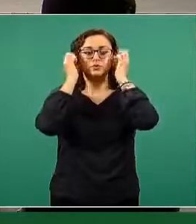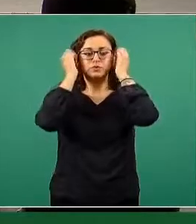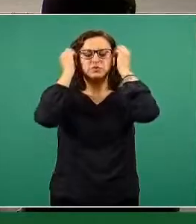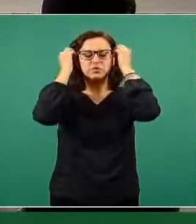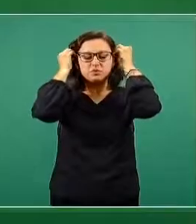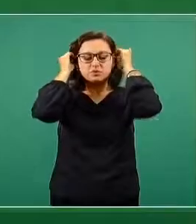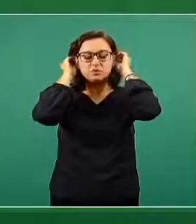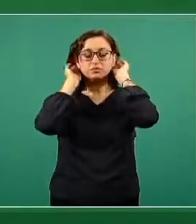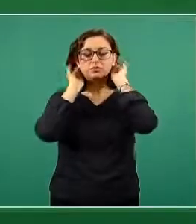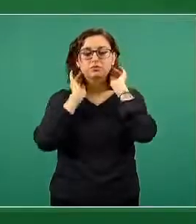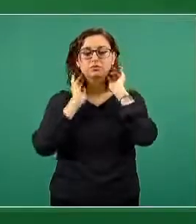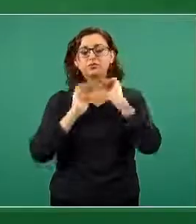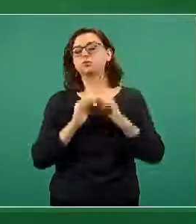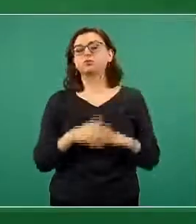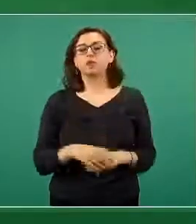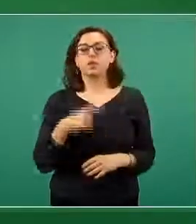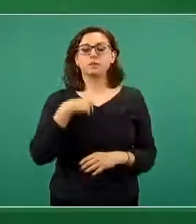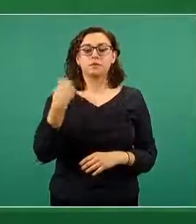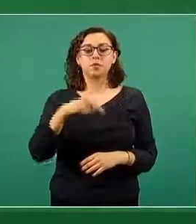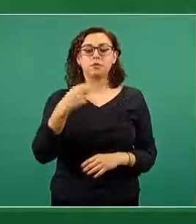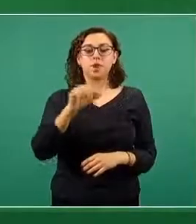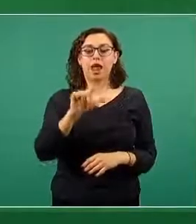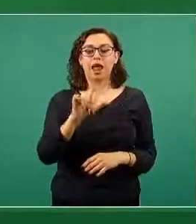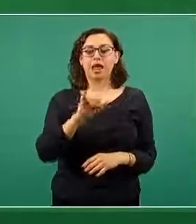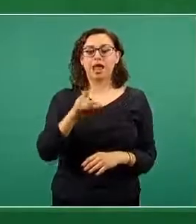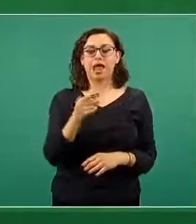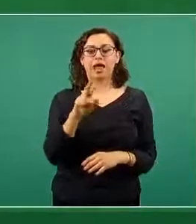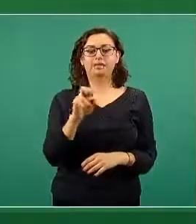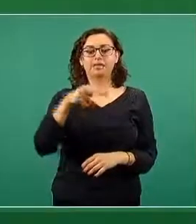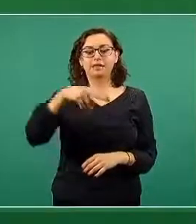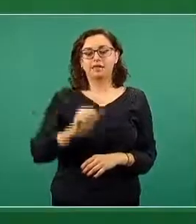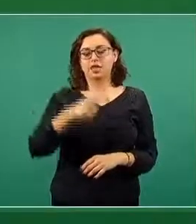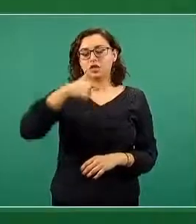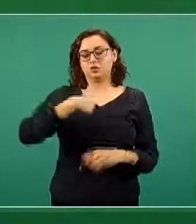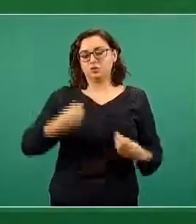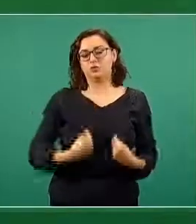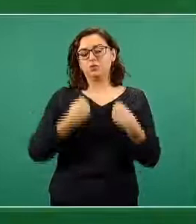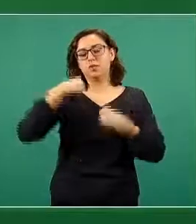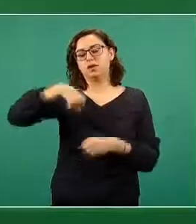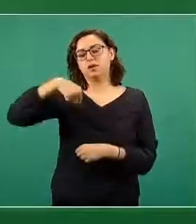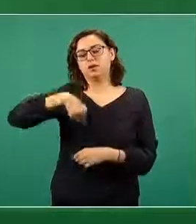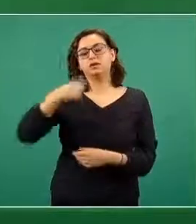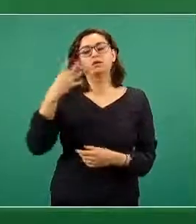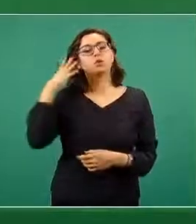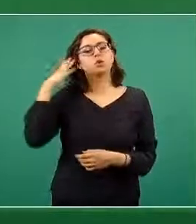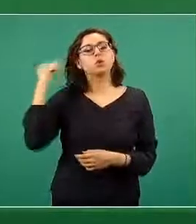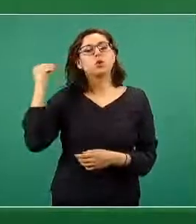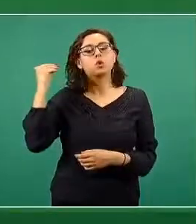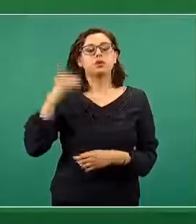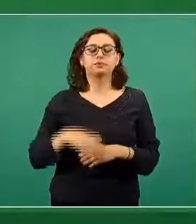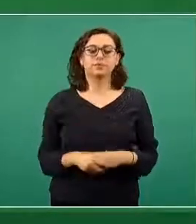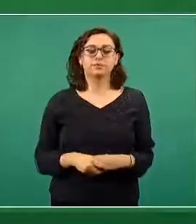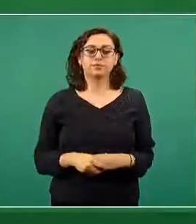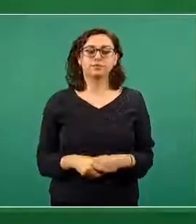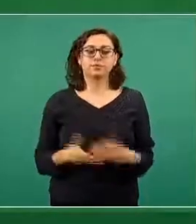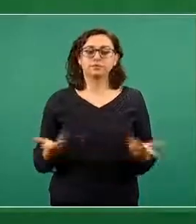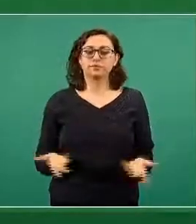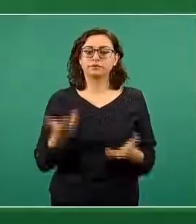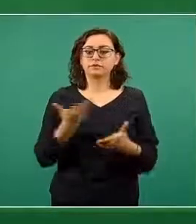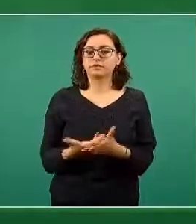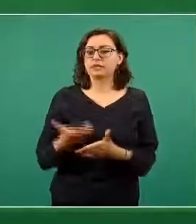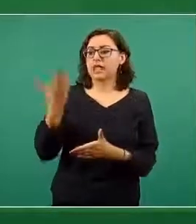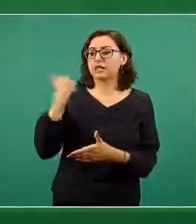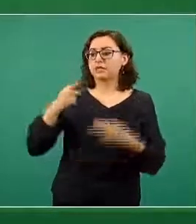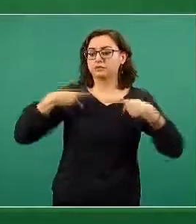Buenas tardes, mi nombre es Alejandrina Arias y vivo en el estado de Colima. Mi pregunta es, ¿qué pasará con las personas que no alcanzaron a recibir